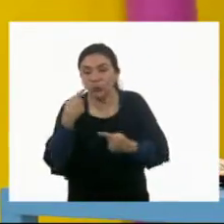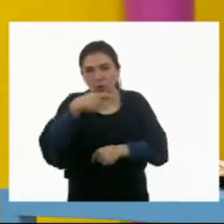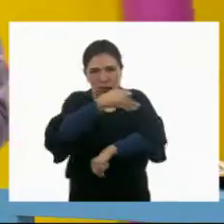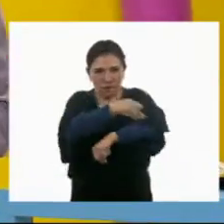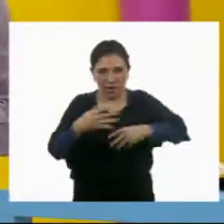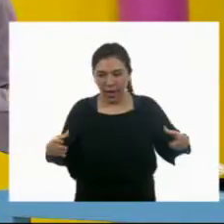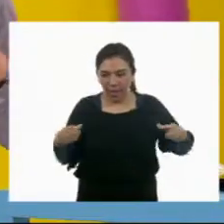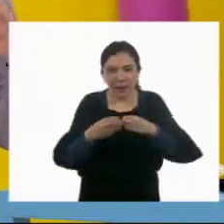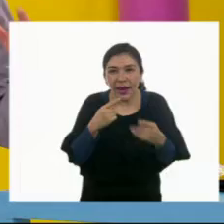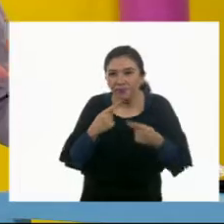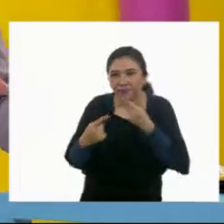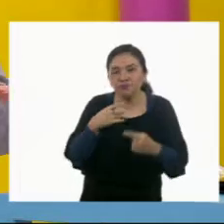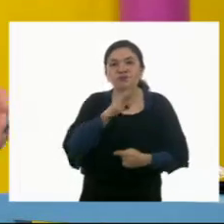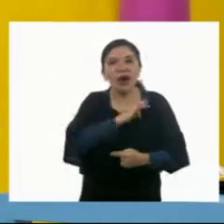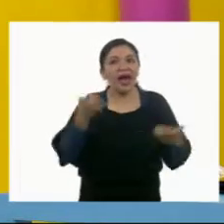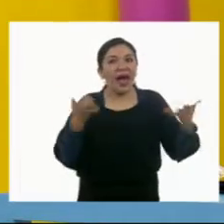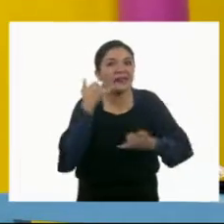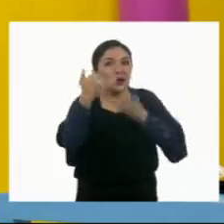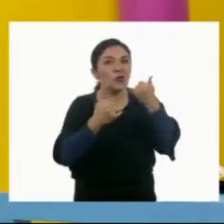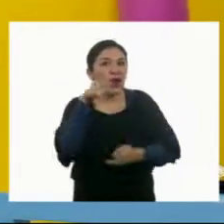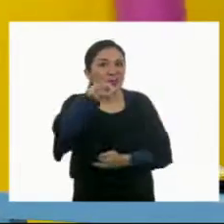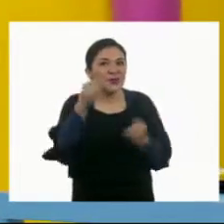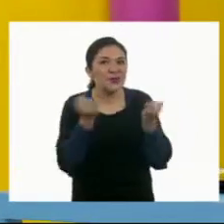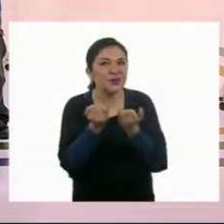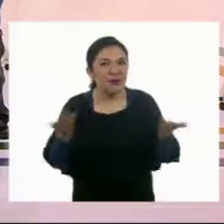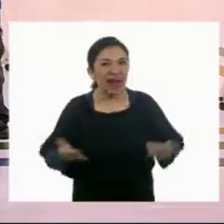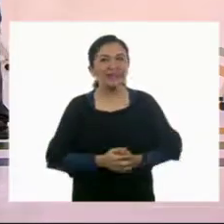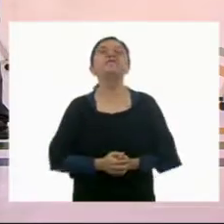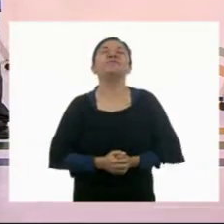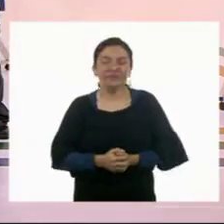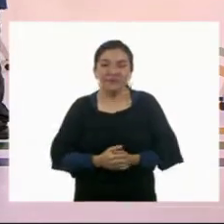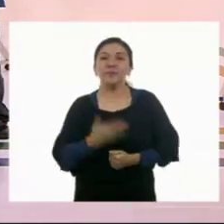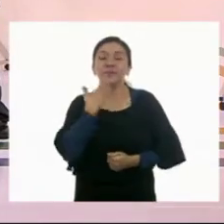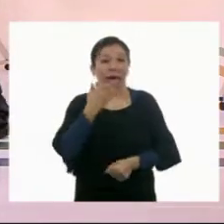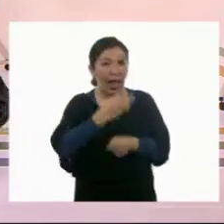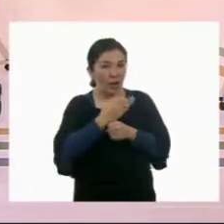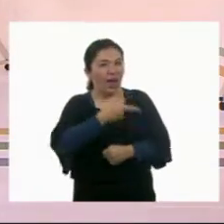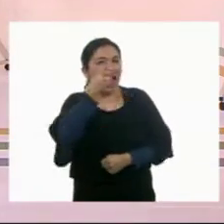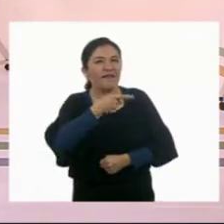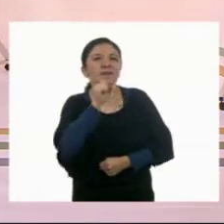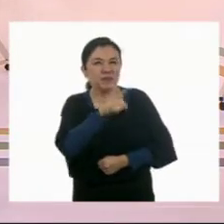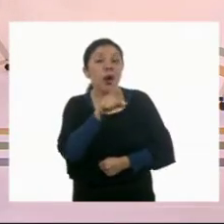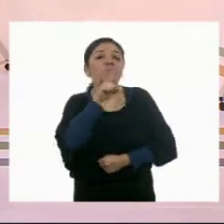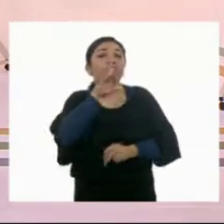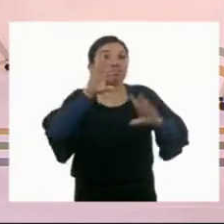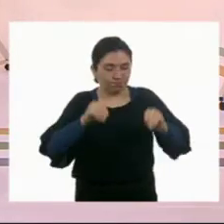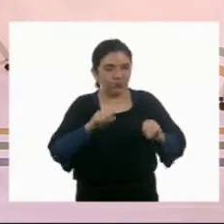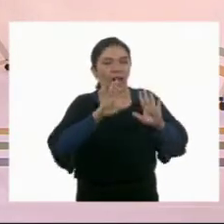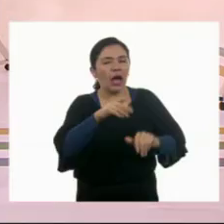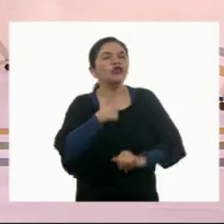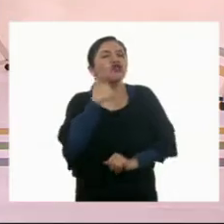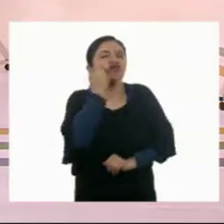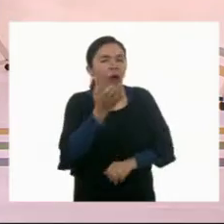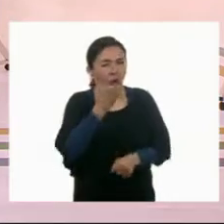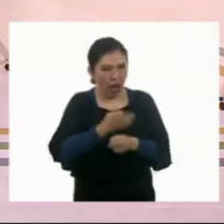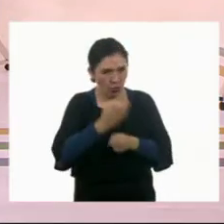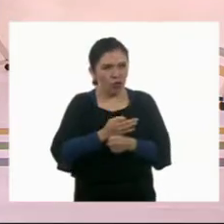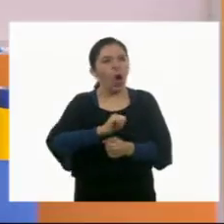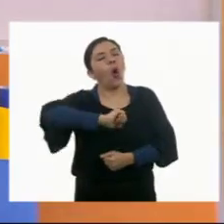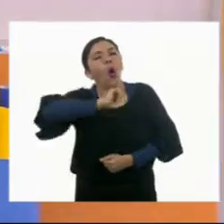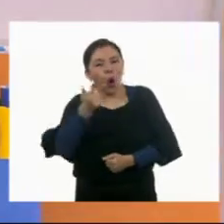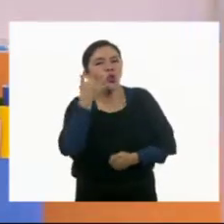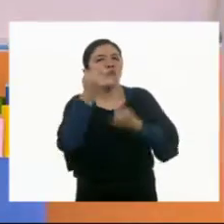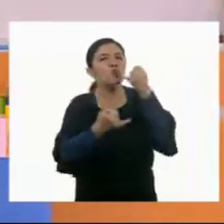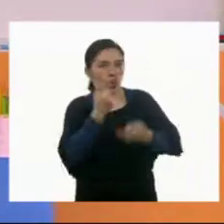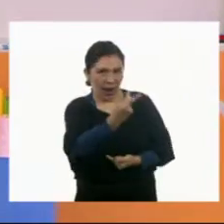sus familiares para poder hacer esta actividad en casa. Bueno, ya que estamos con el silencio, a mí me gustaría que pasáramos a un